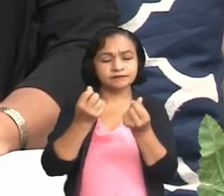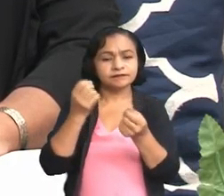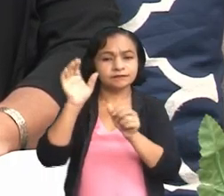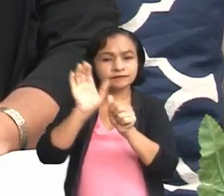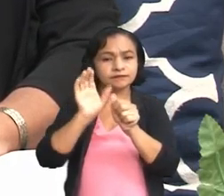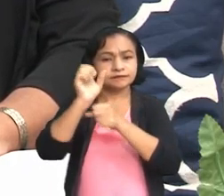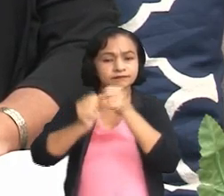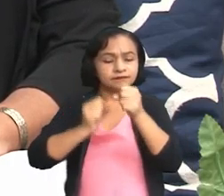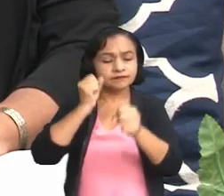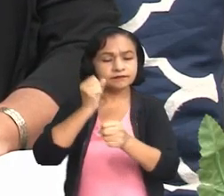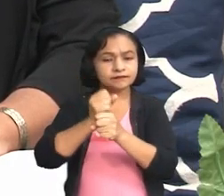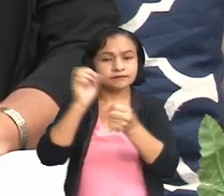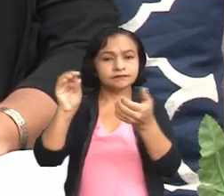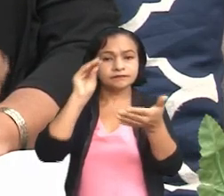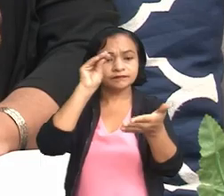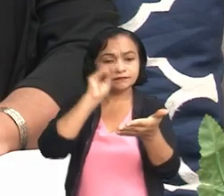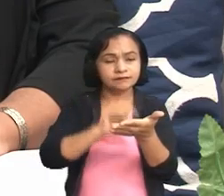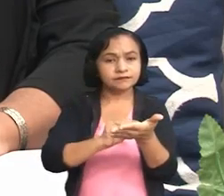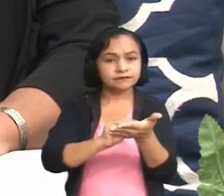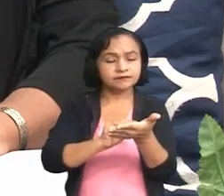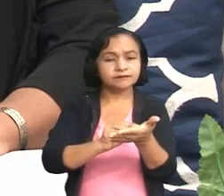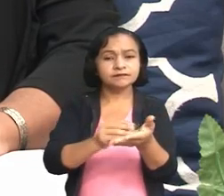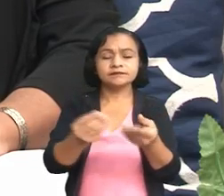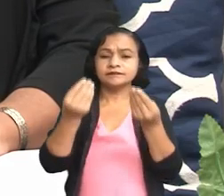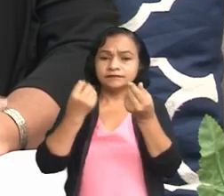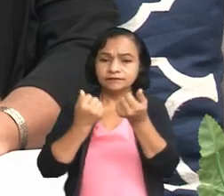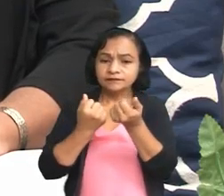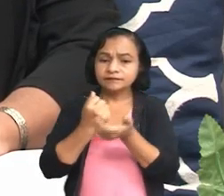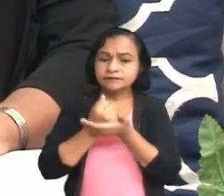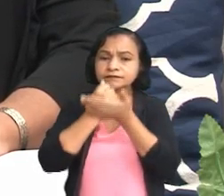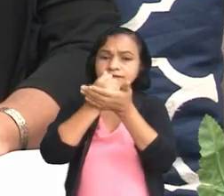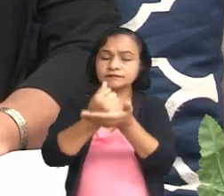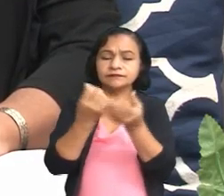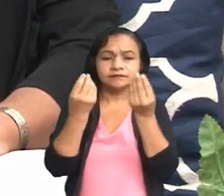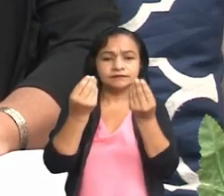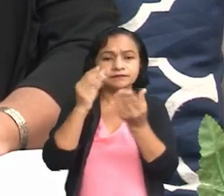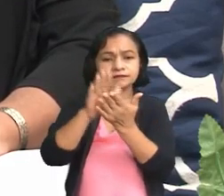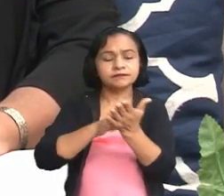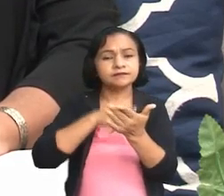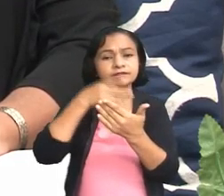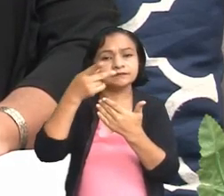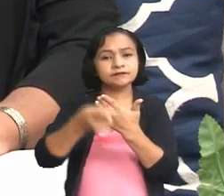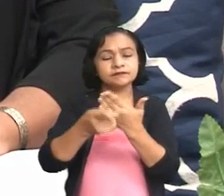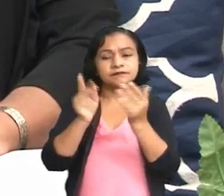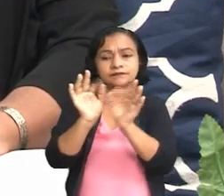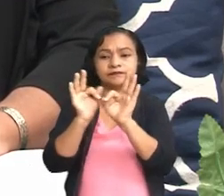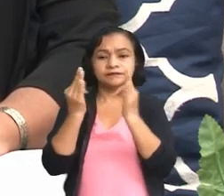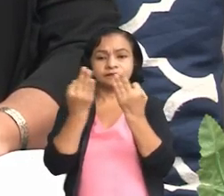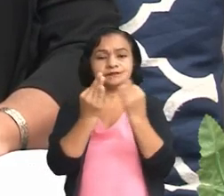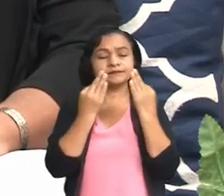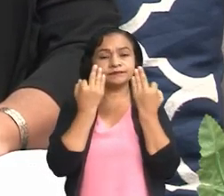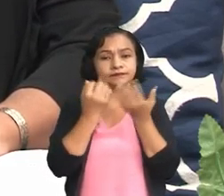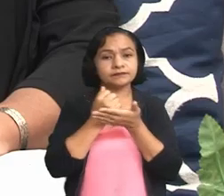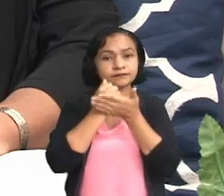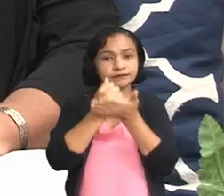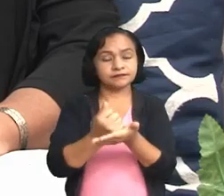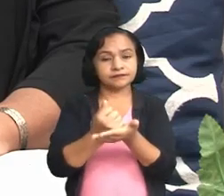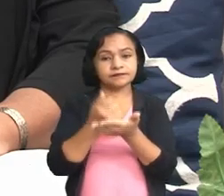anualmente, ahí en ese presupuesto va un financiamiento para muchos programas que van dirigidos a la familia. Y ahí va